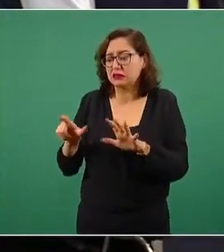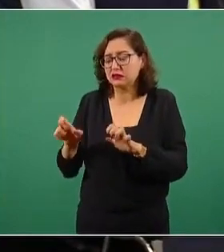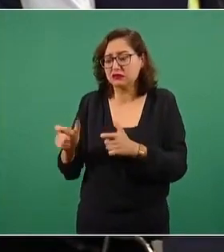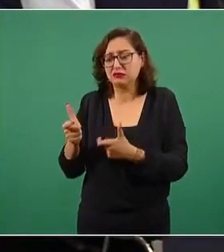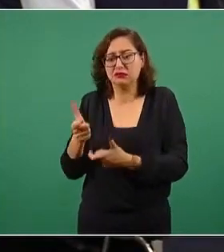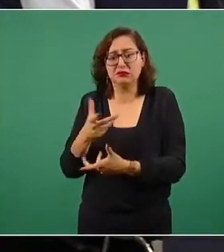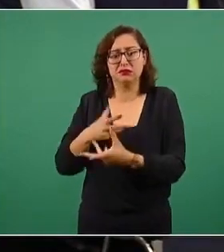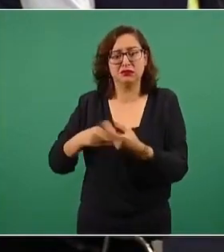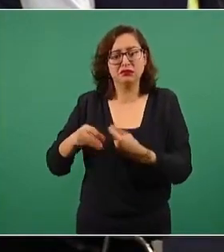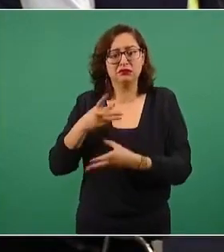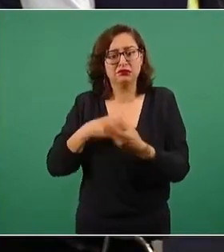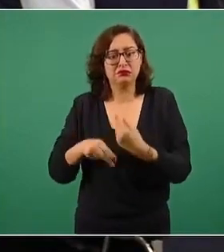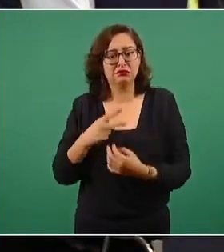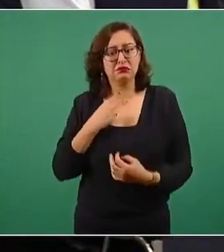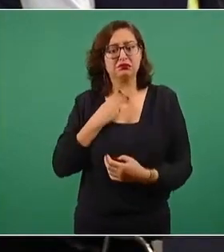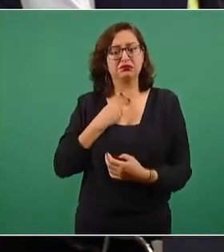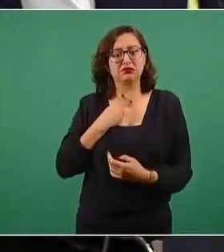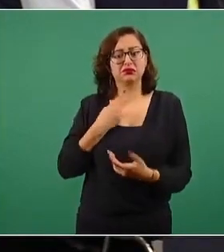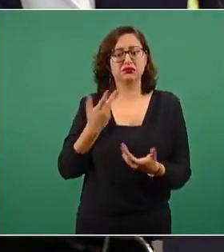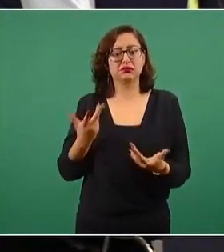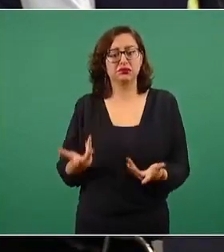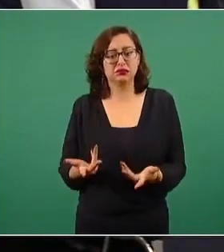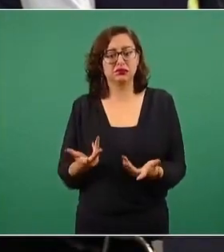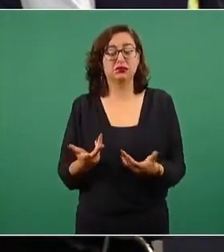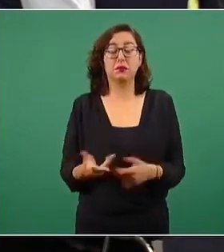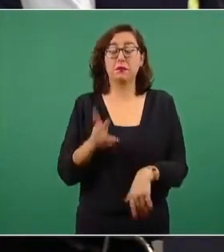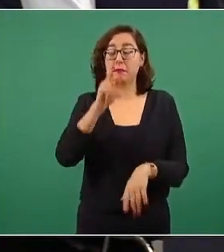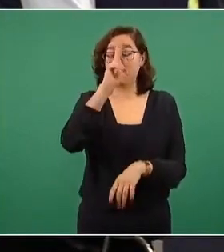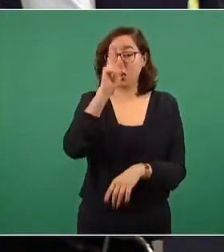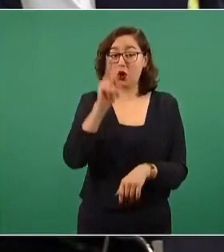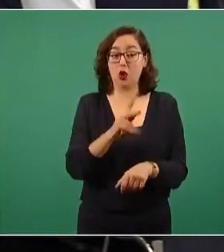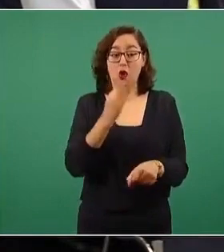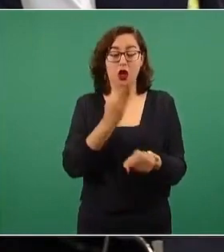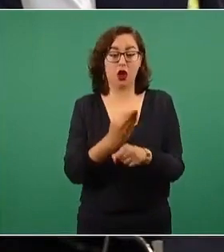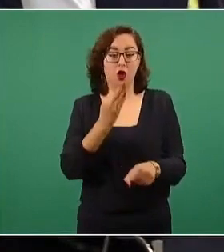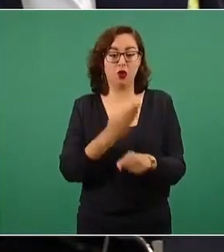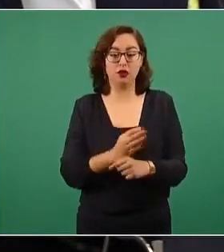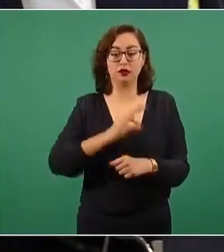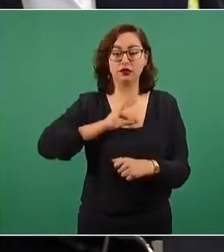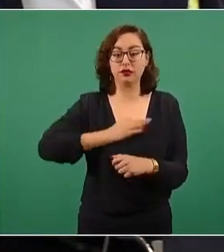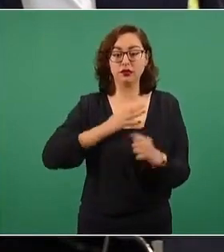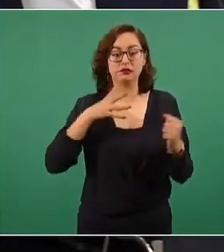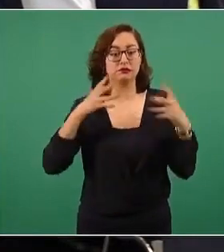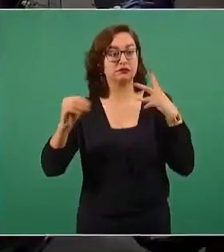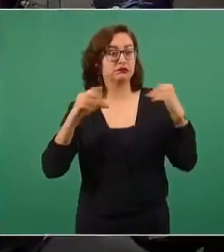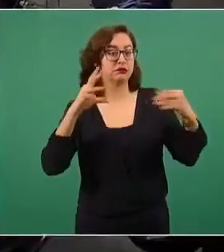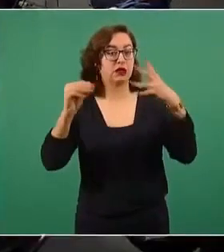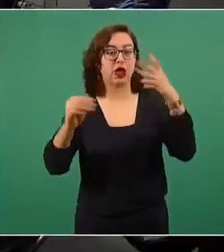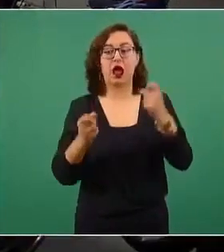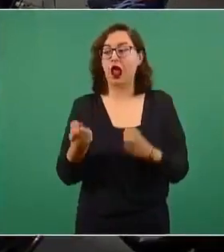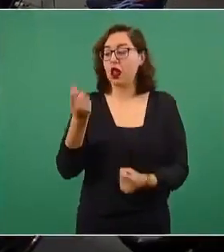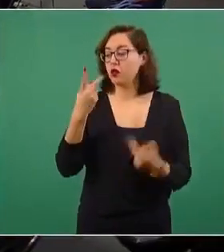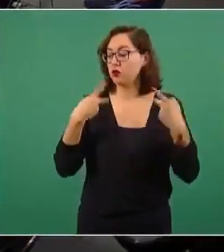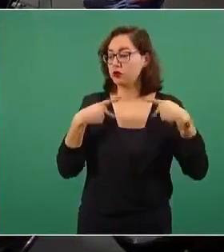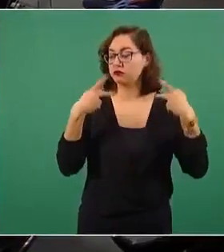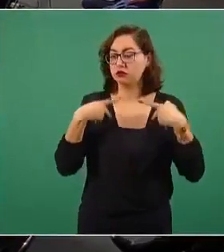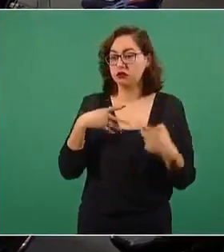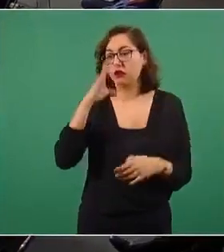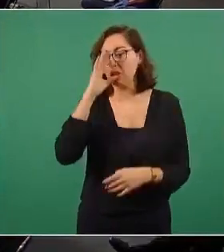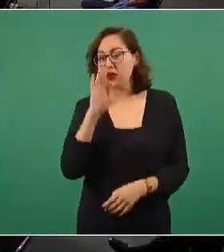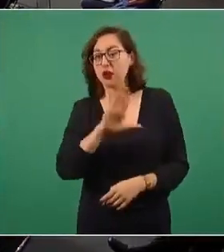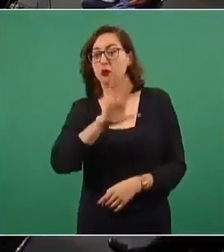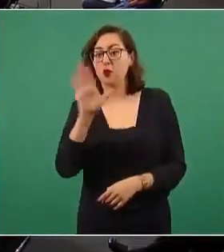debido a la pandemia, ya que muchos han perdido a sus seres queridos, su trabajo y por consiguiente su economía se ha